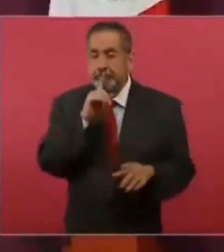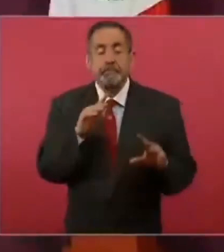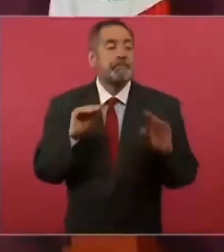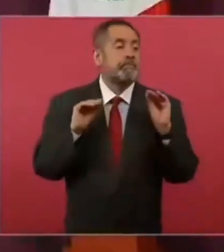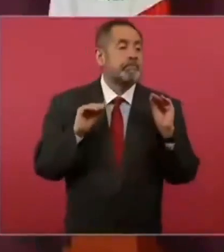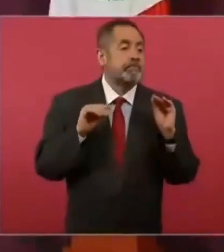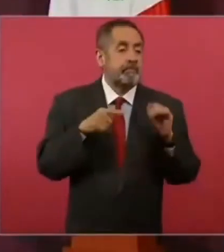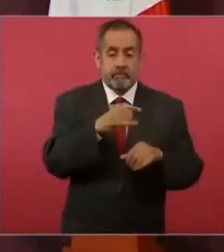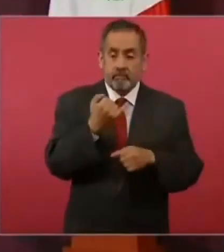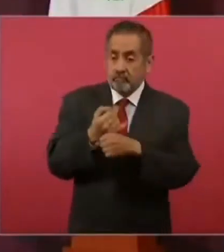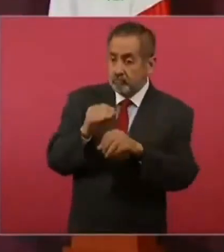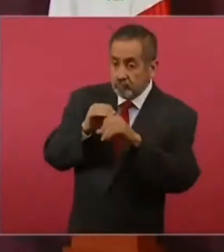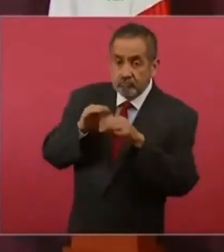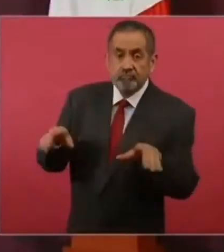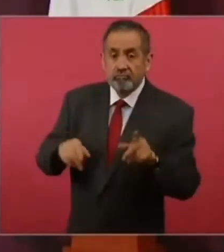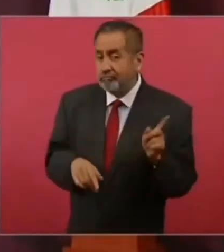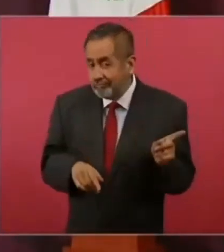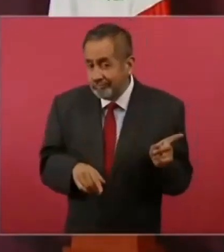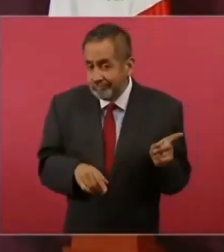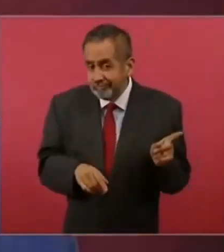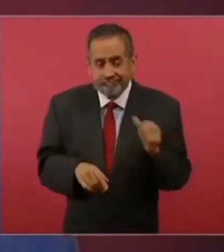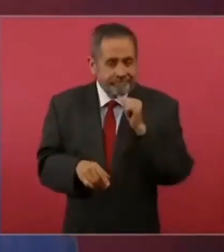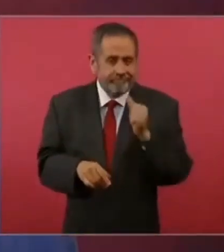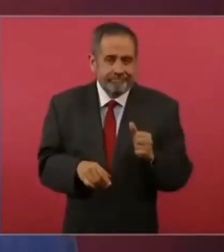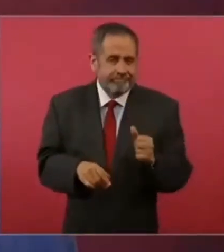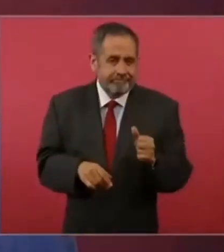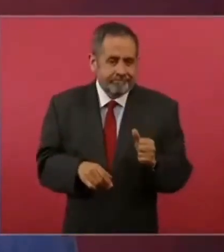llamados de información de México.